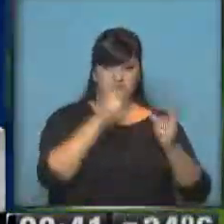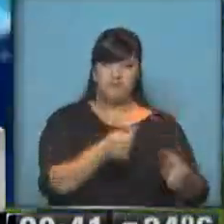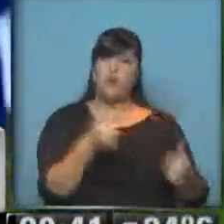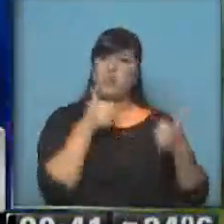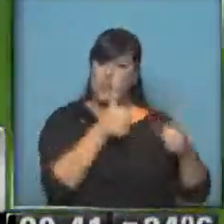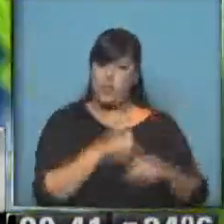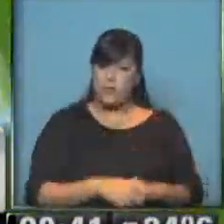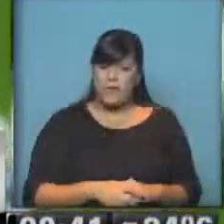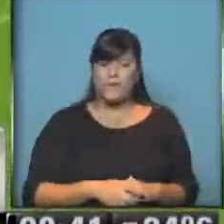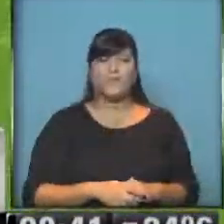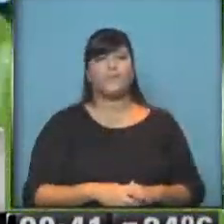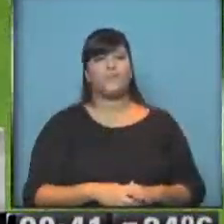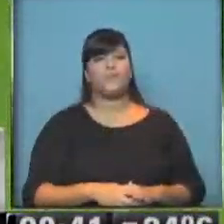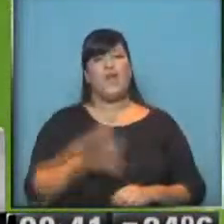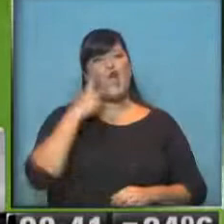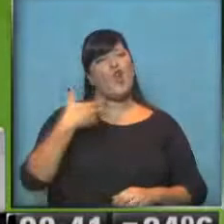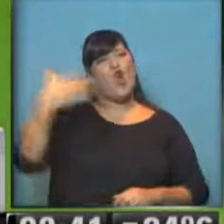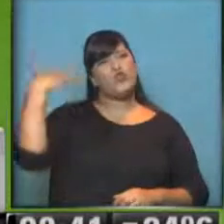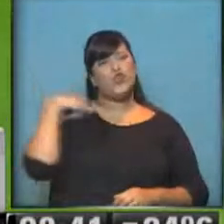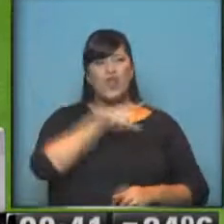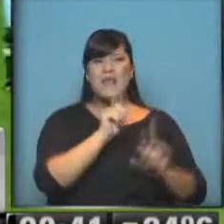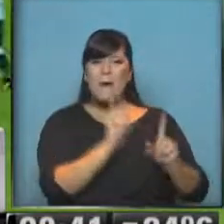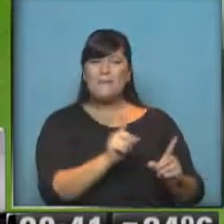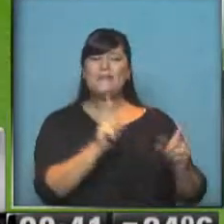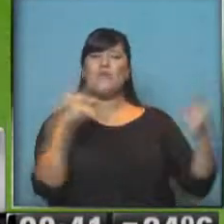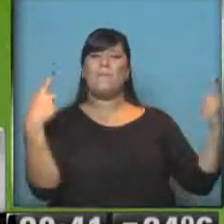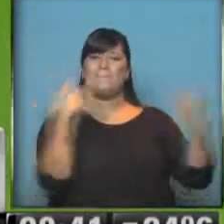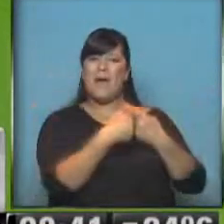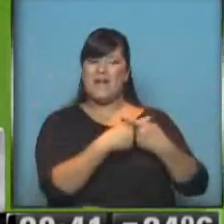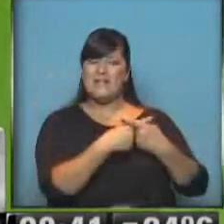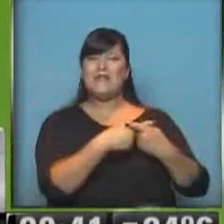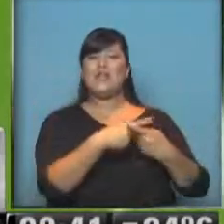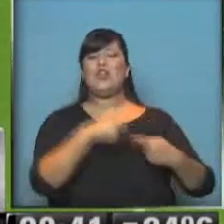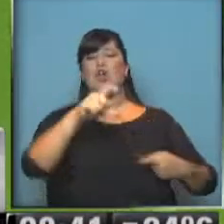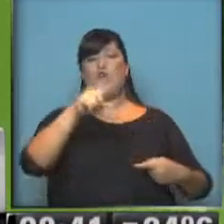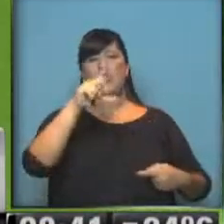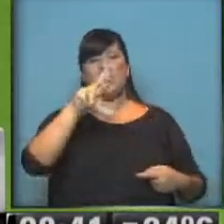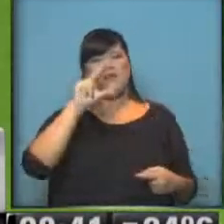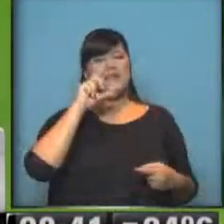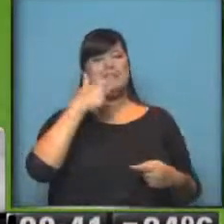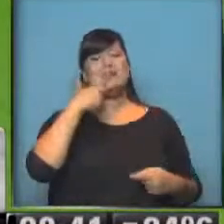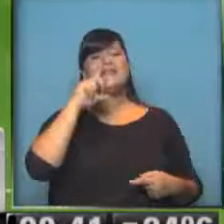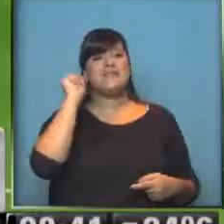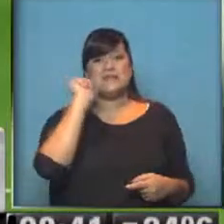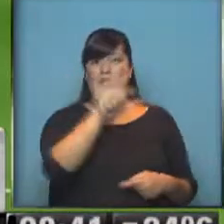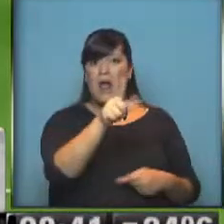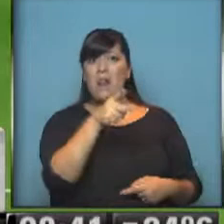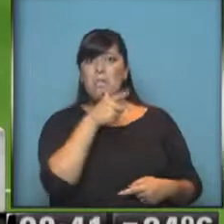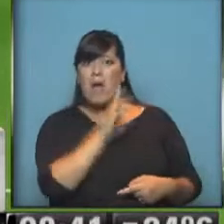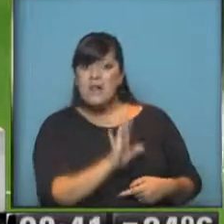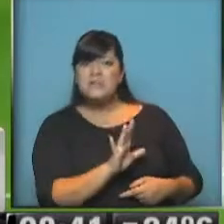algunas chances el otro día en ese mismo compromiso que estamos observando ante Sporting Cristal, cuando parecía que la historia